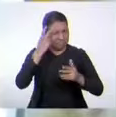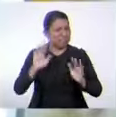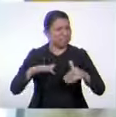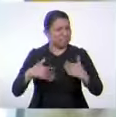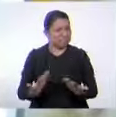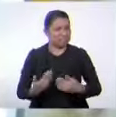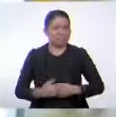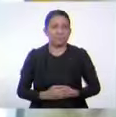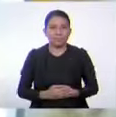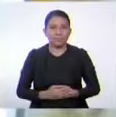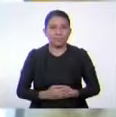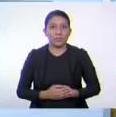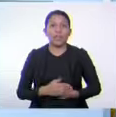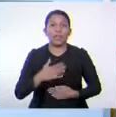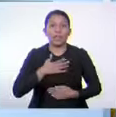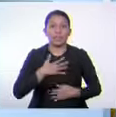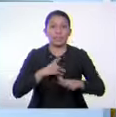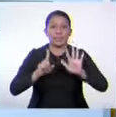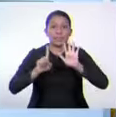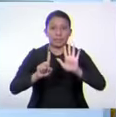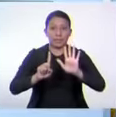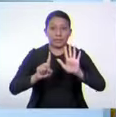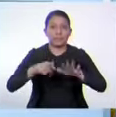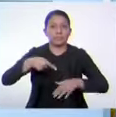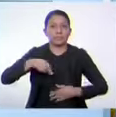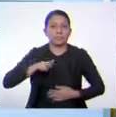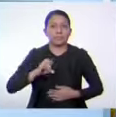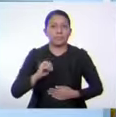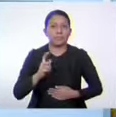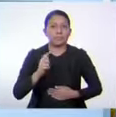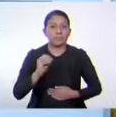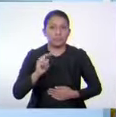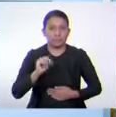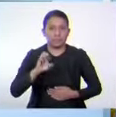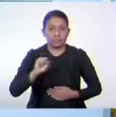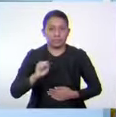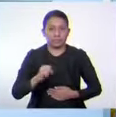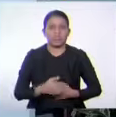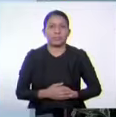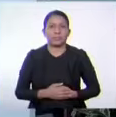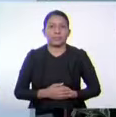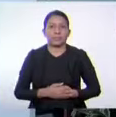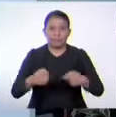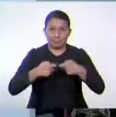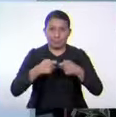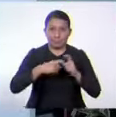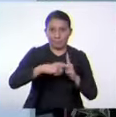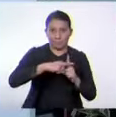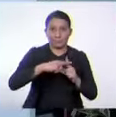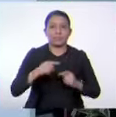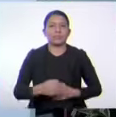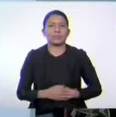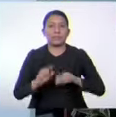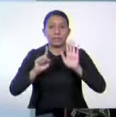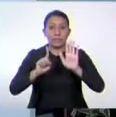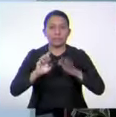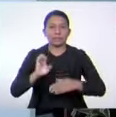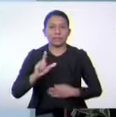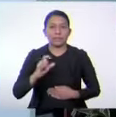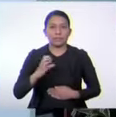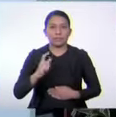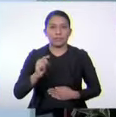Que él tiene 6 protones y 6 electrones. y que al desarrollar